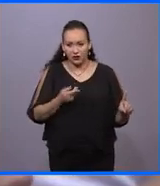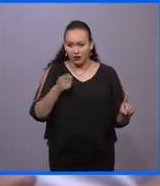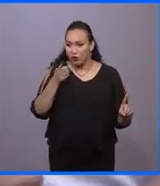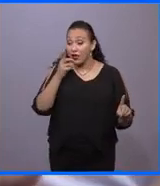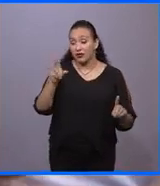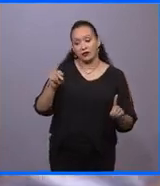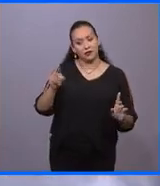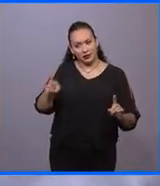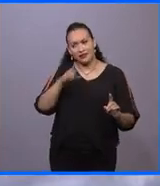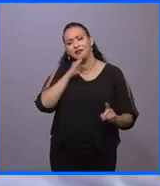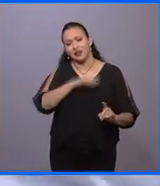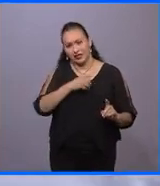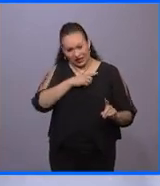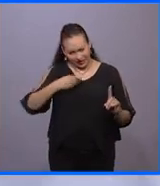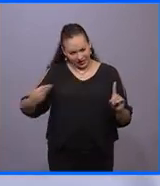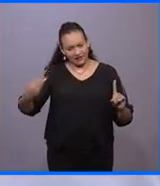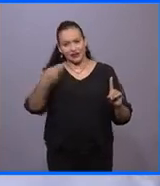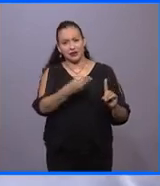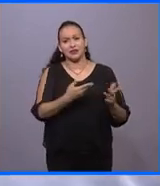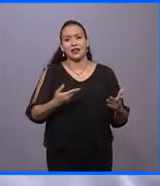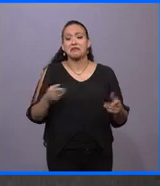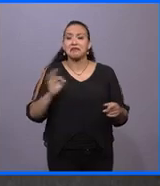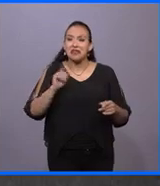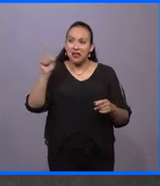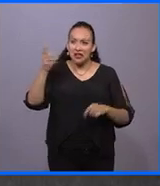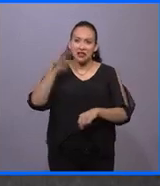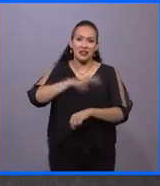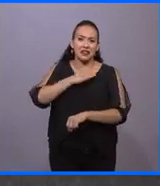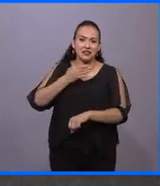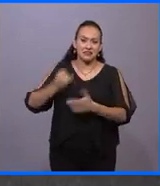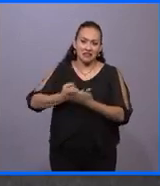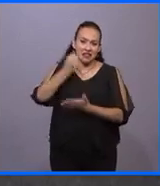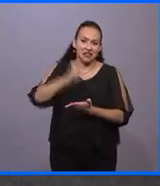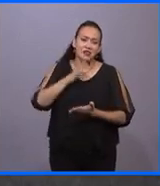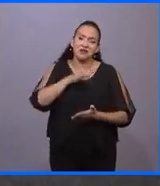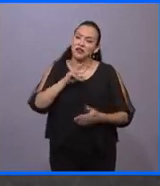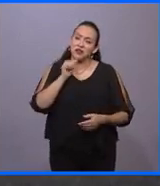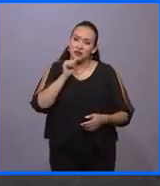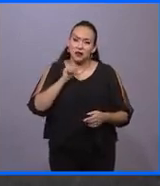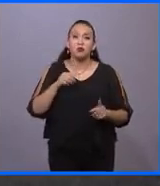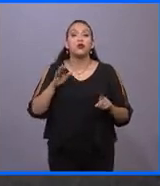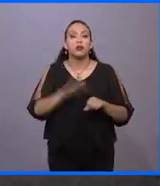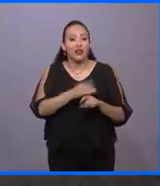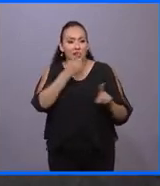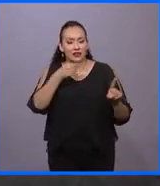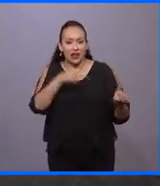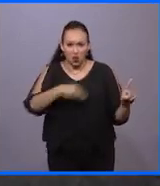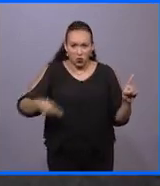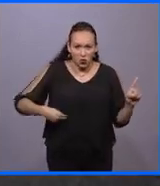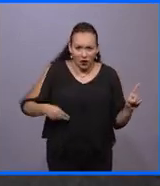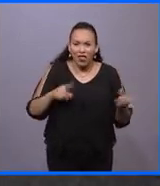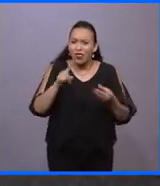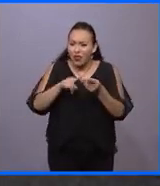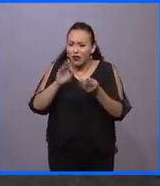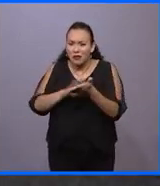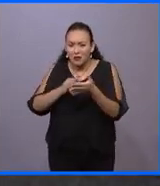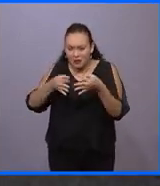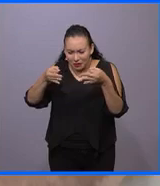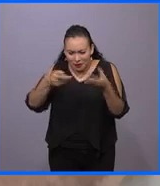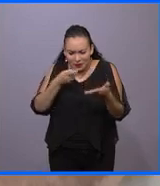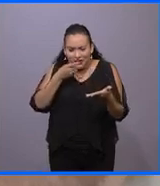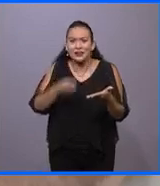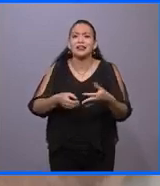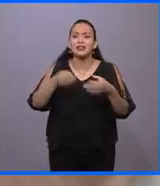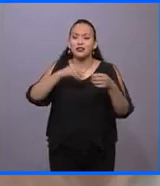a un proceso penal y aún no se le ha dictado sentencia, ya que se le trata como culpable sin que exista una resolución definitiva que